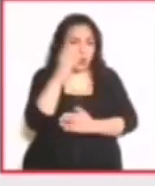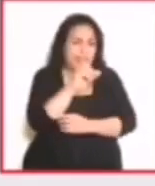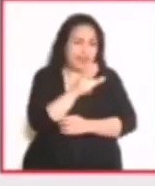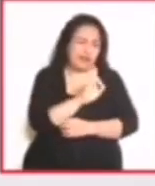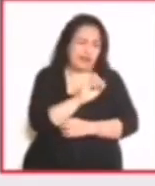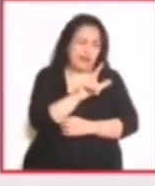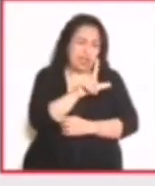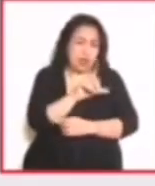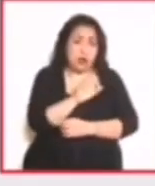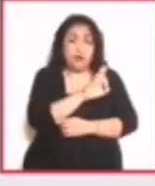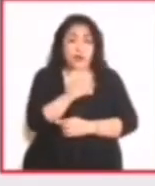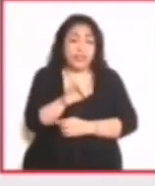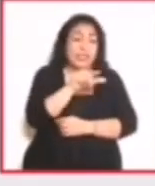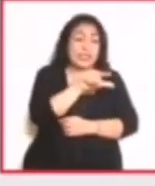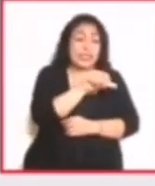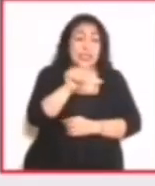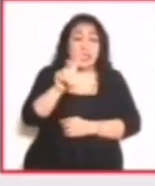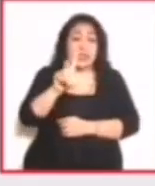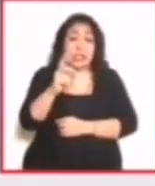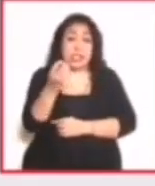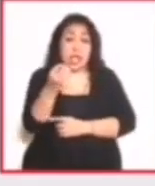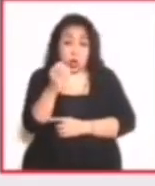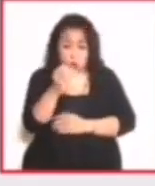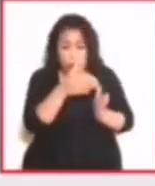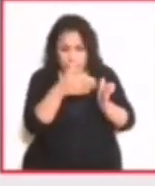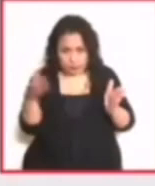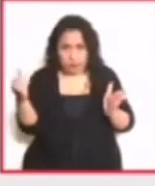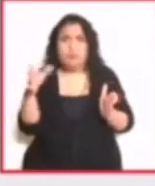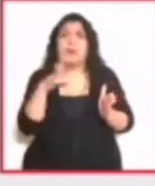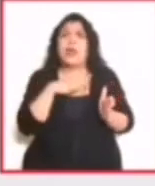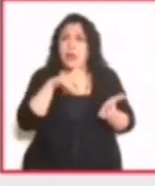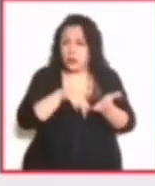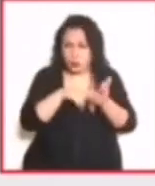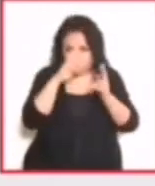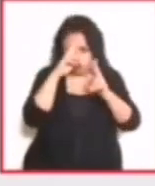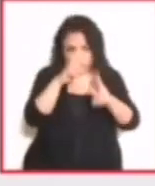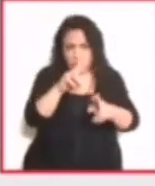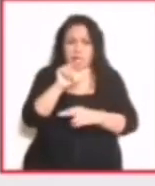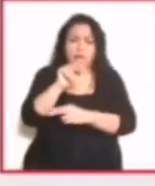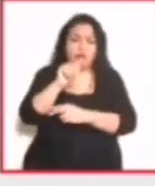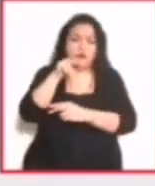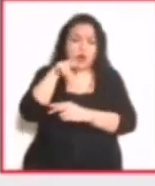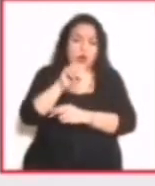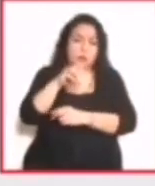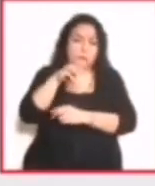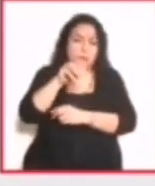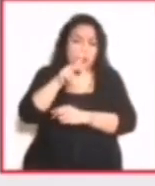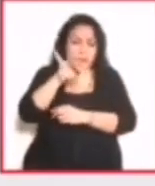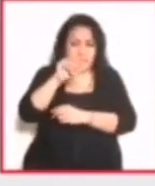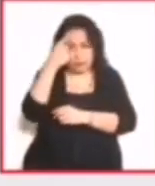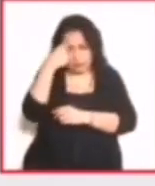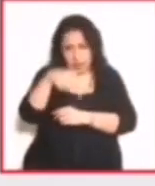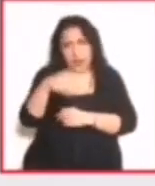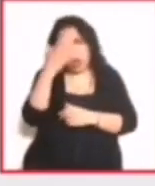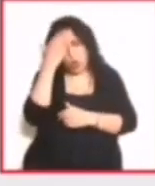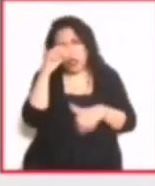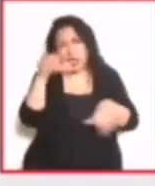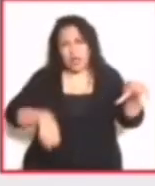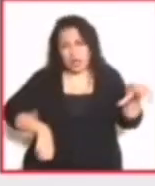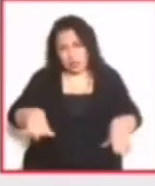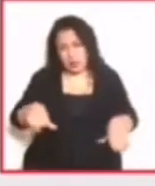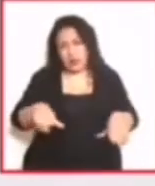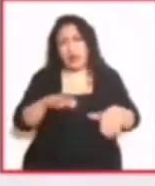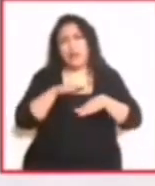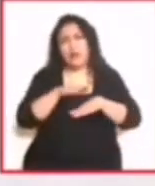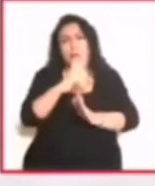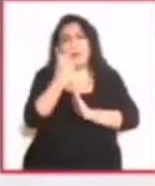realizará del 17 al 30 de octubre, además contempla un homenaje a Antonio Malpica. Para conocer las actividades a detalle de la